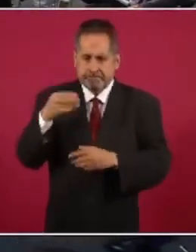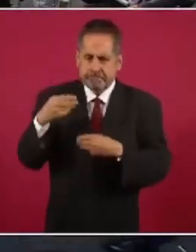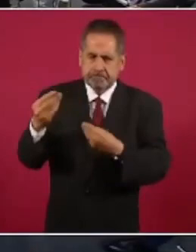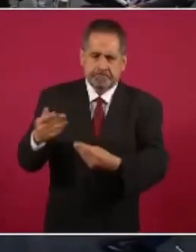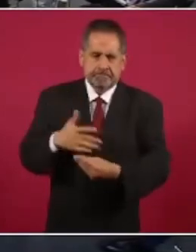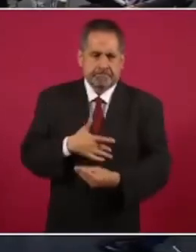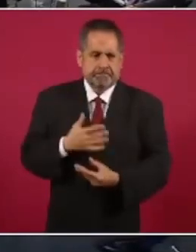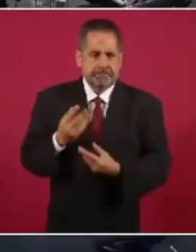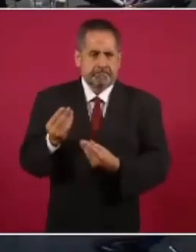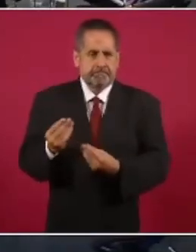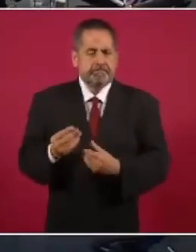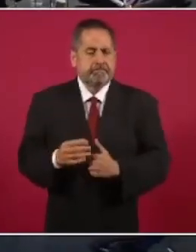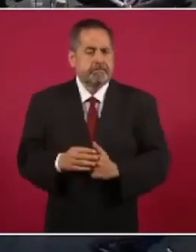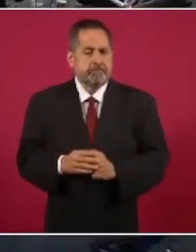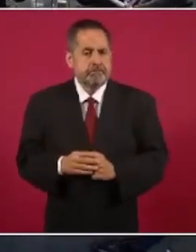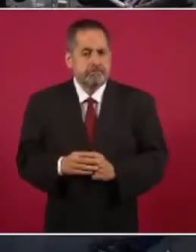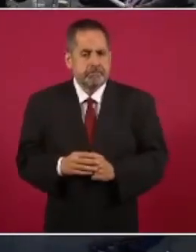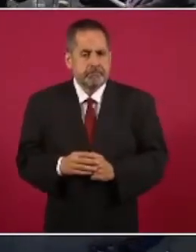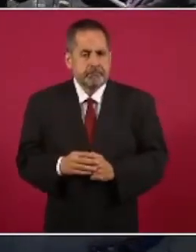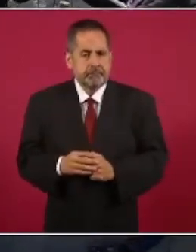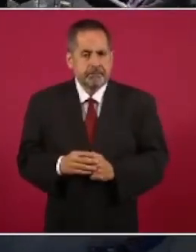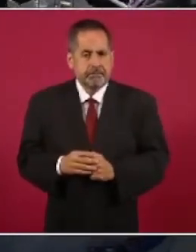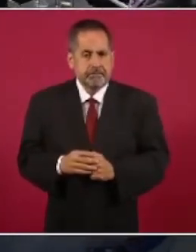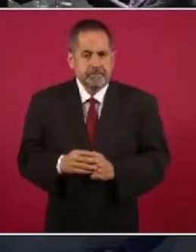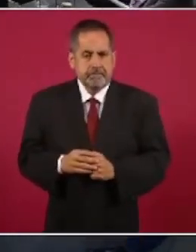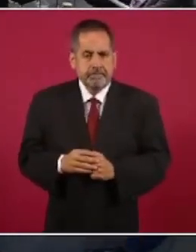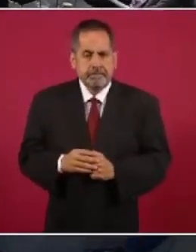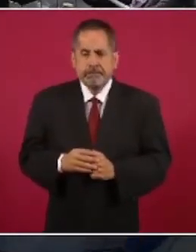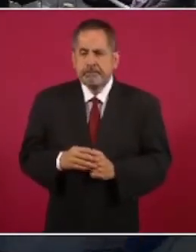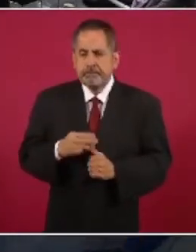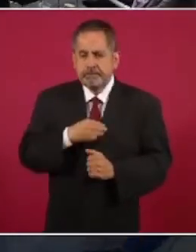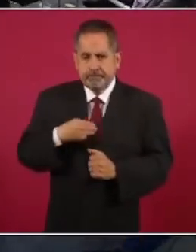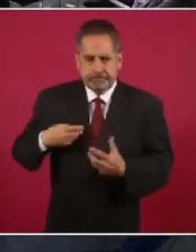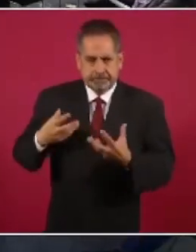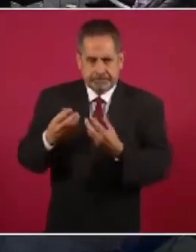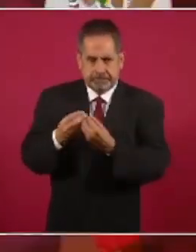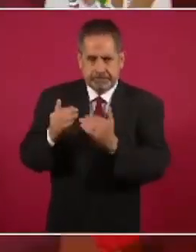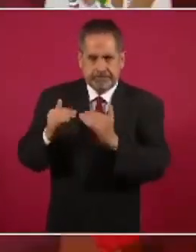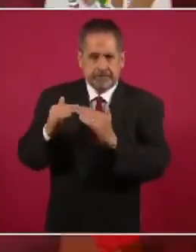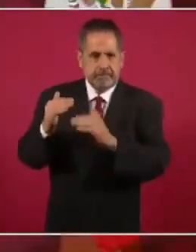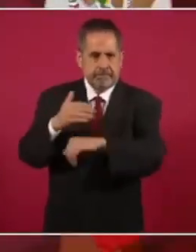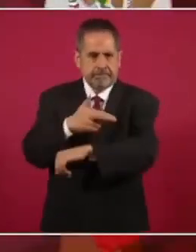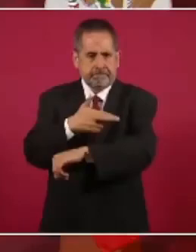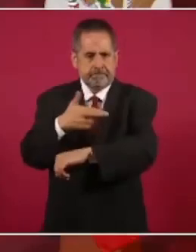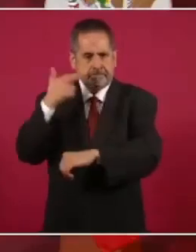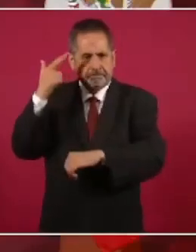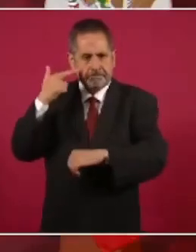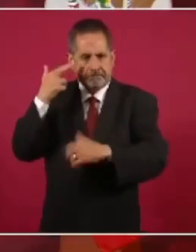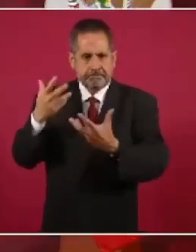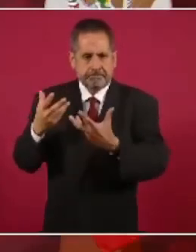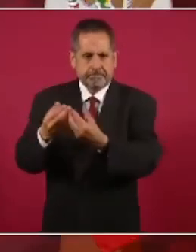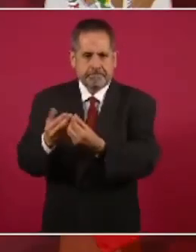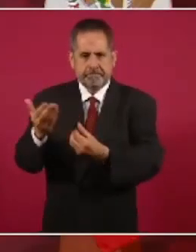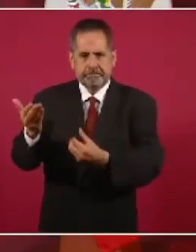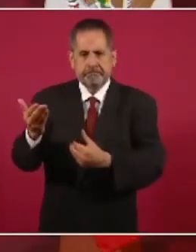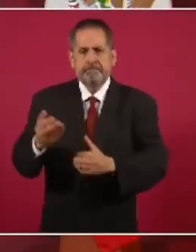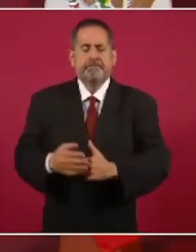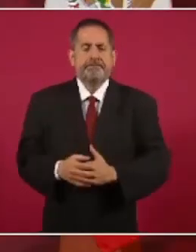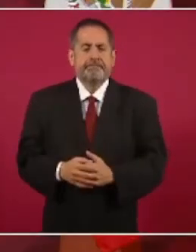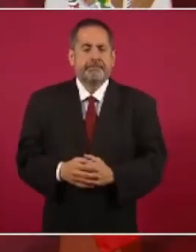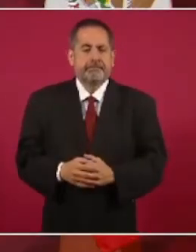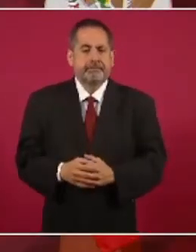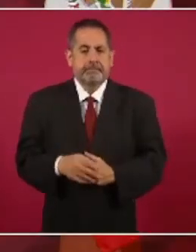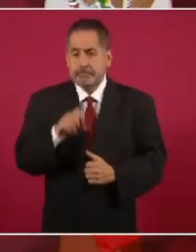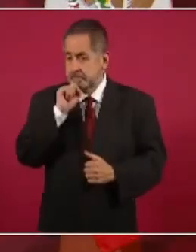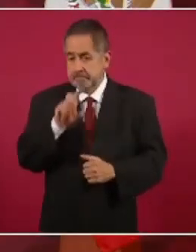a sus familiares, amigos y miembros de la Casa Real. Esto fue el